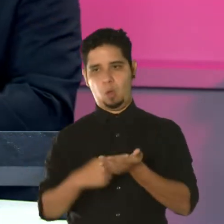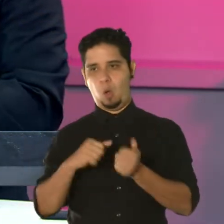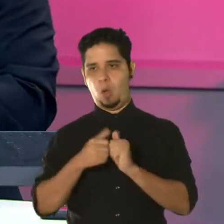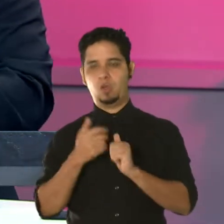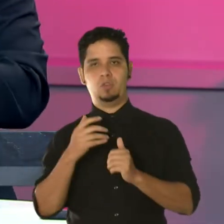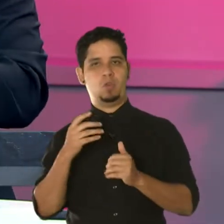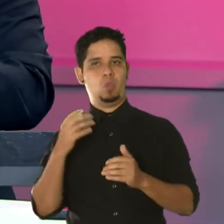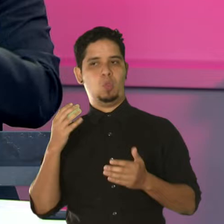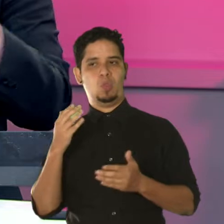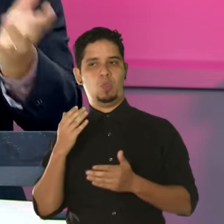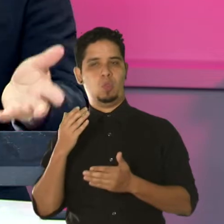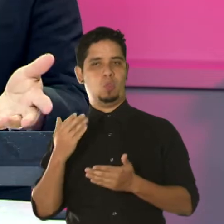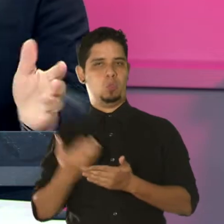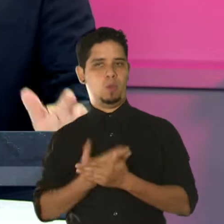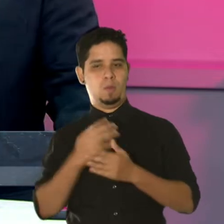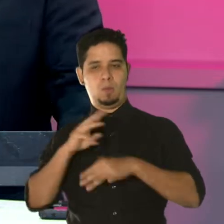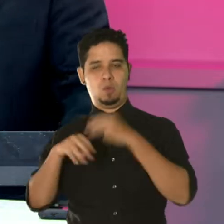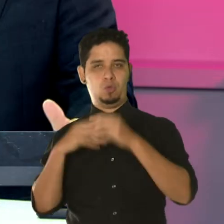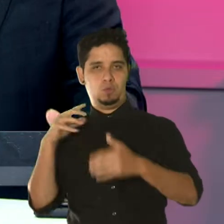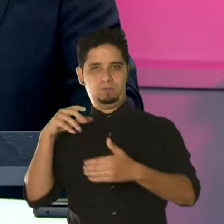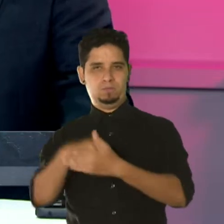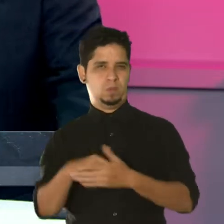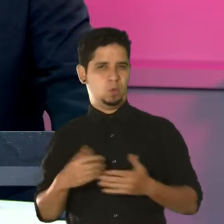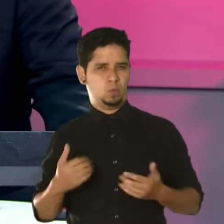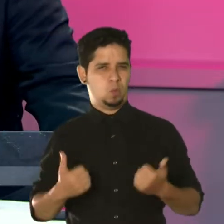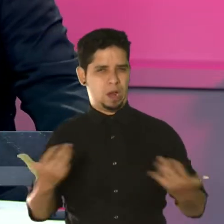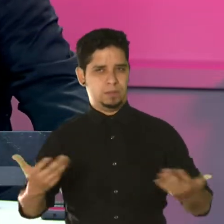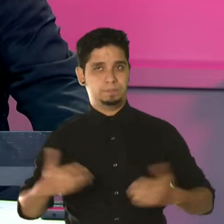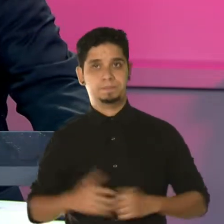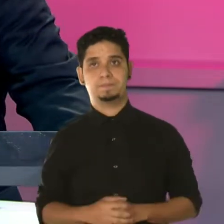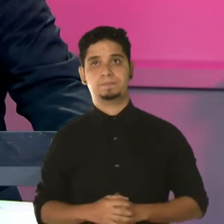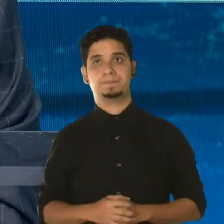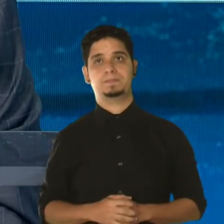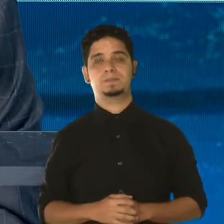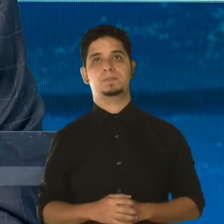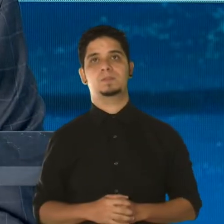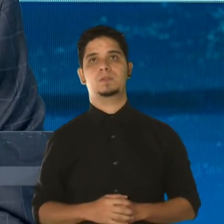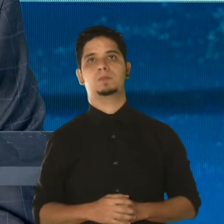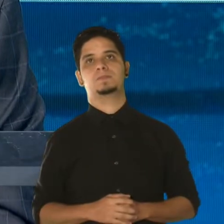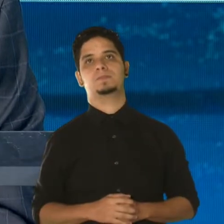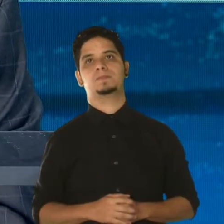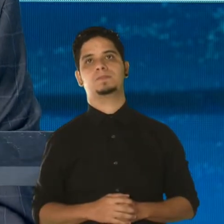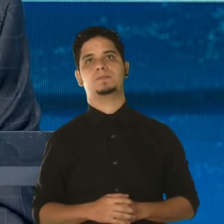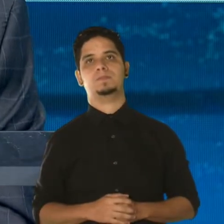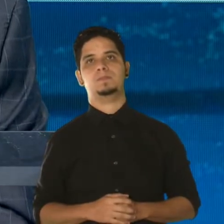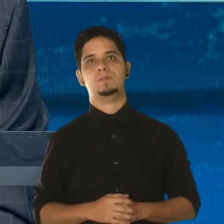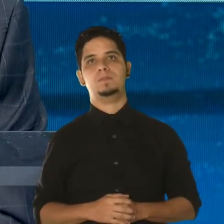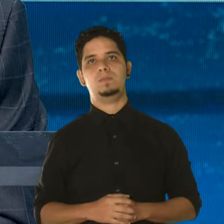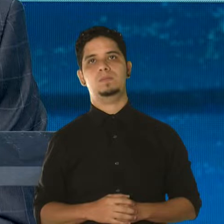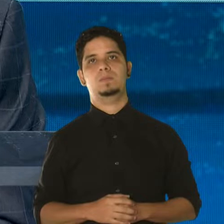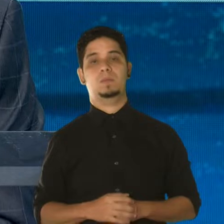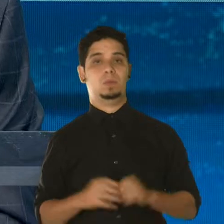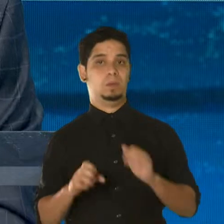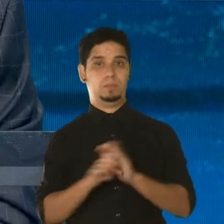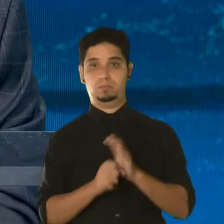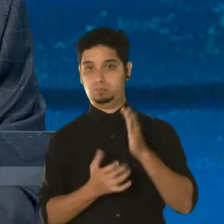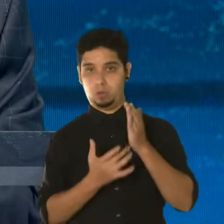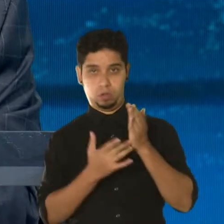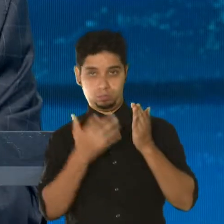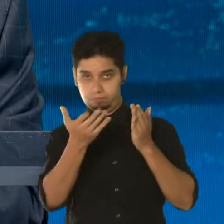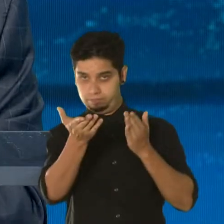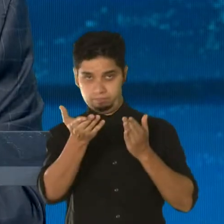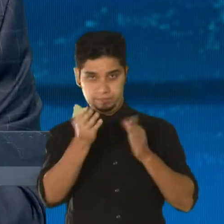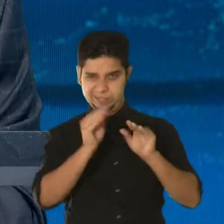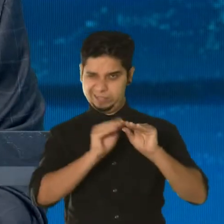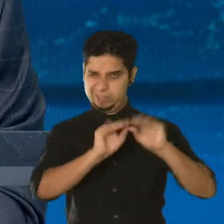que es el nuevo siglo a propósito de los retos de este mundo? Sí, mira, la parte, por ejemplo, de la tecnología, ¿verdad?